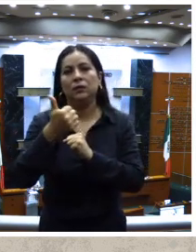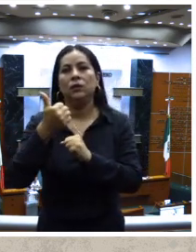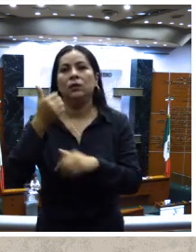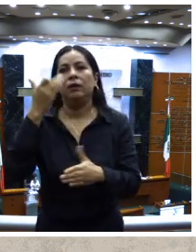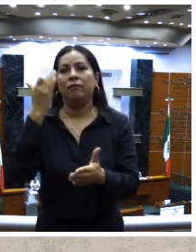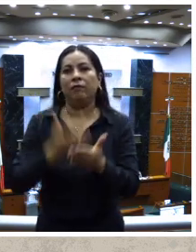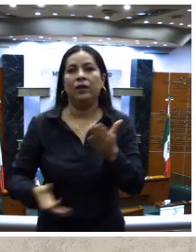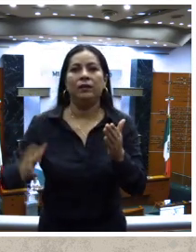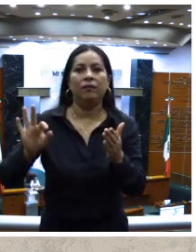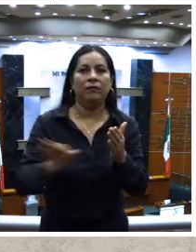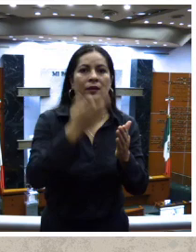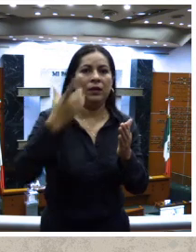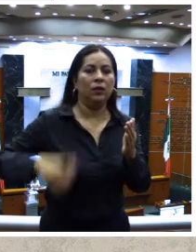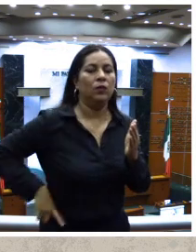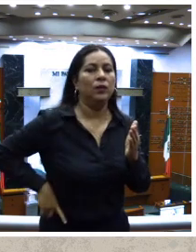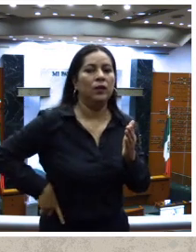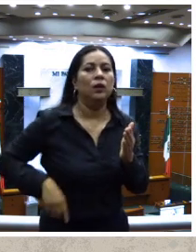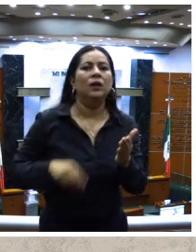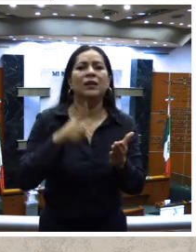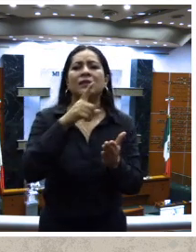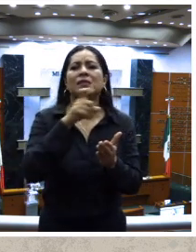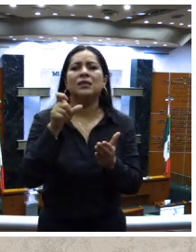gobierno federal se ubicó en